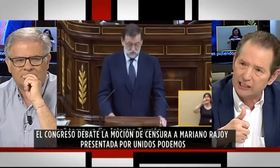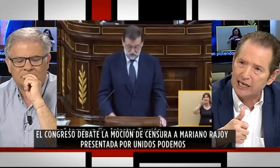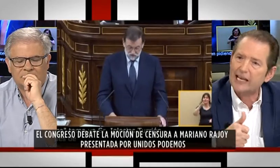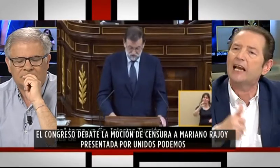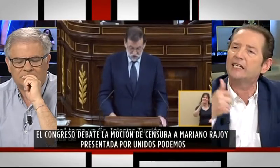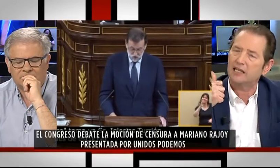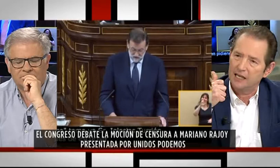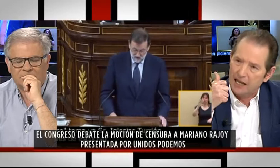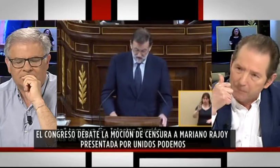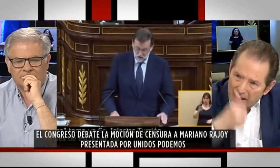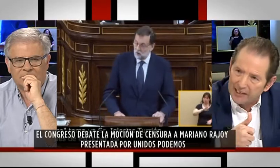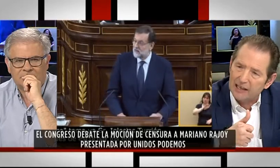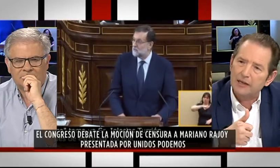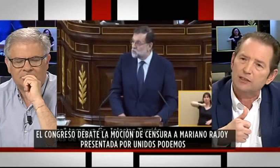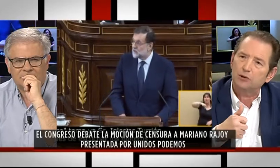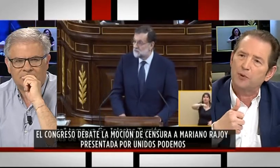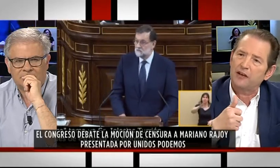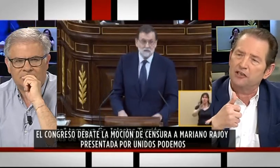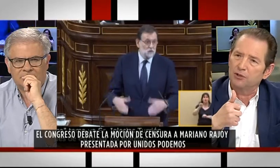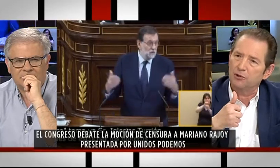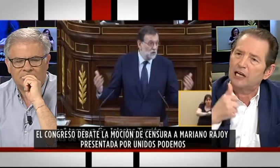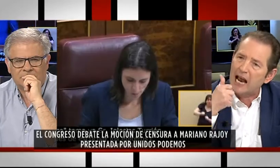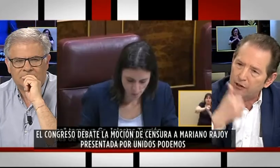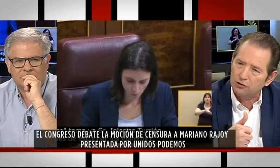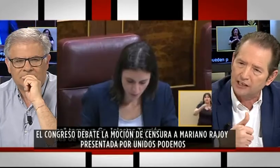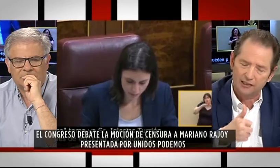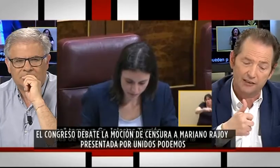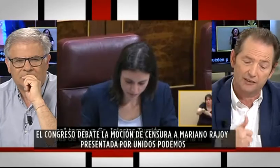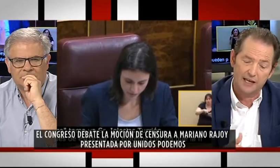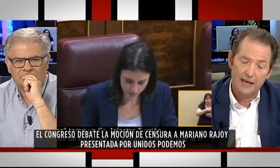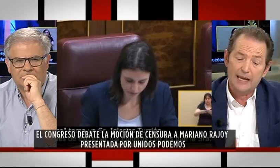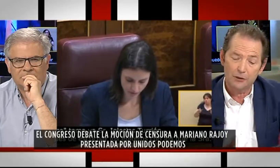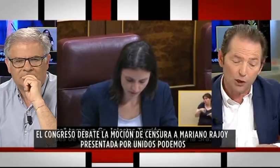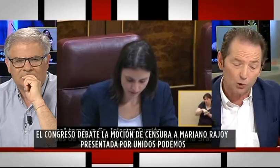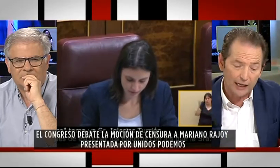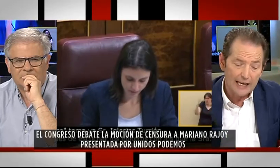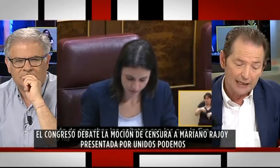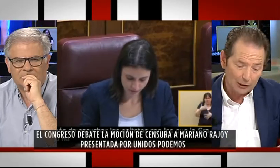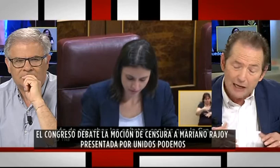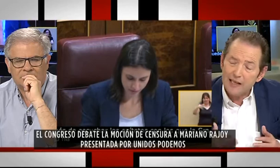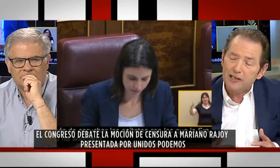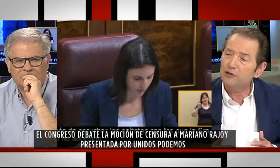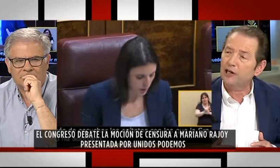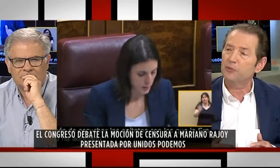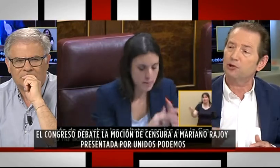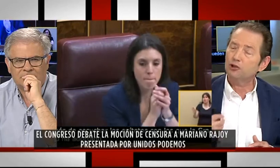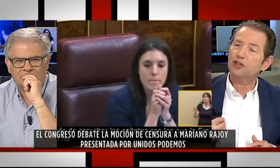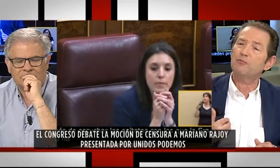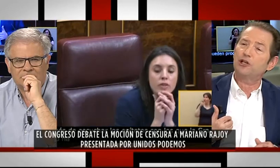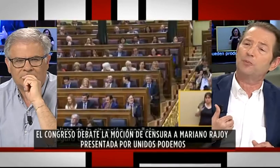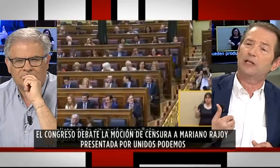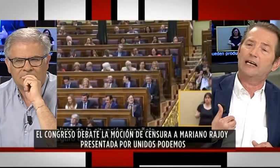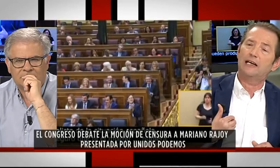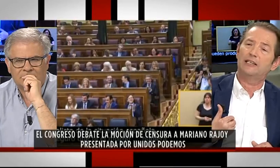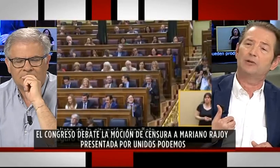ajustes salariales pérdida de esto poder adquisitivo de los salarios etcétera etcétera los que ocurre cuando él dice nivel de alivio nosotros